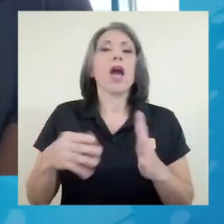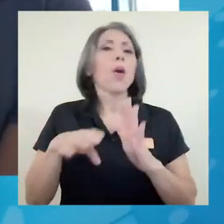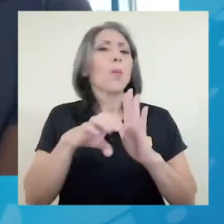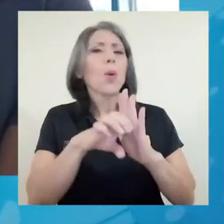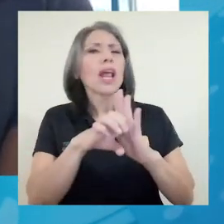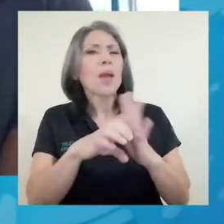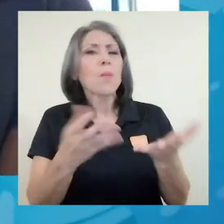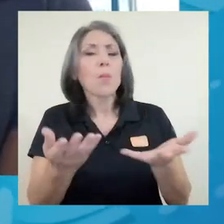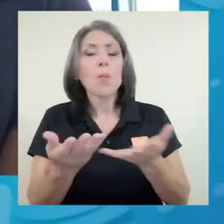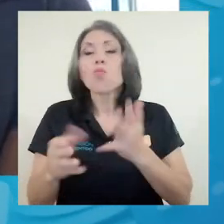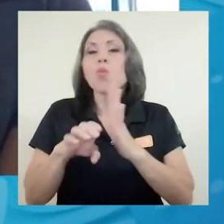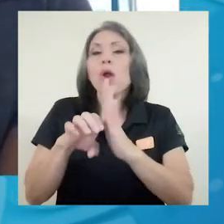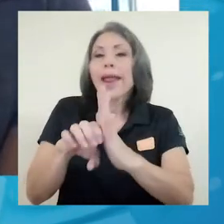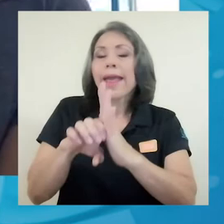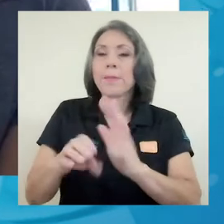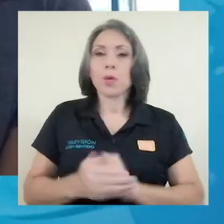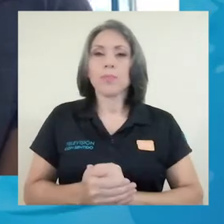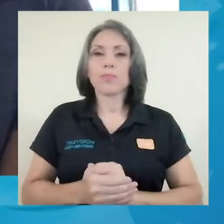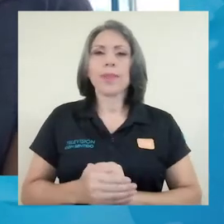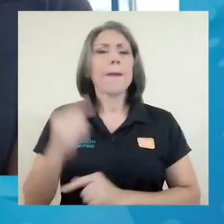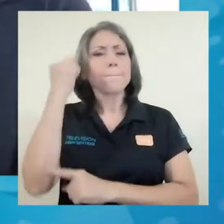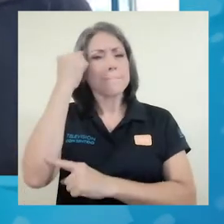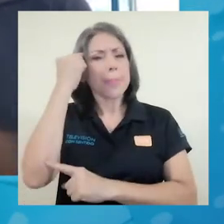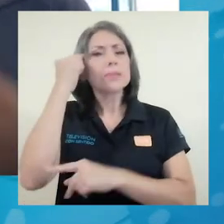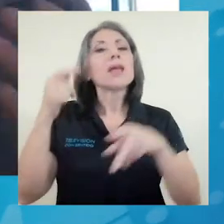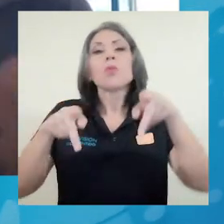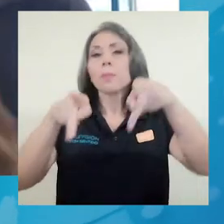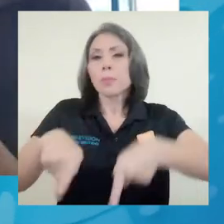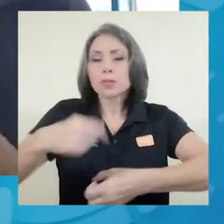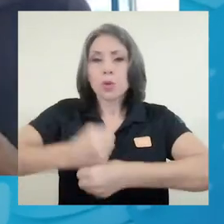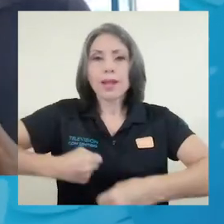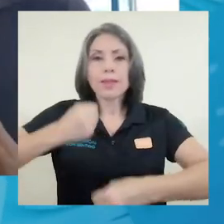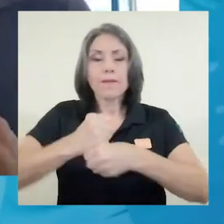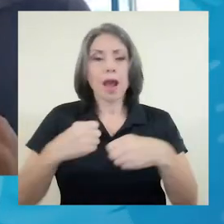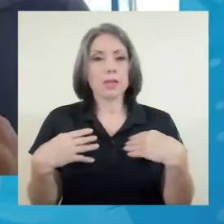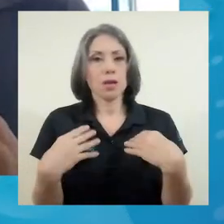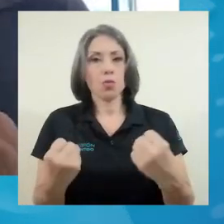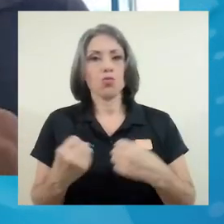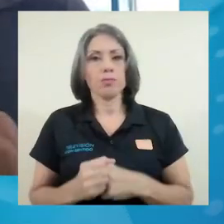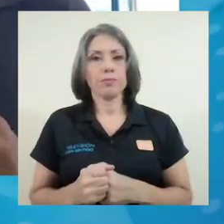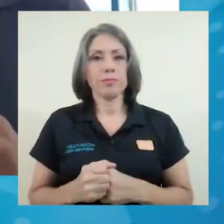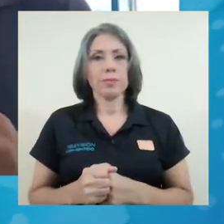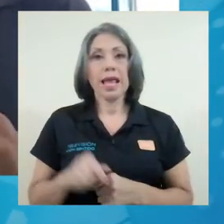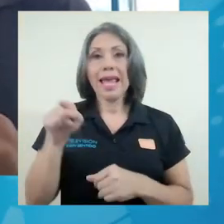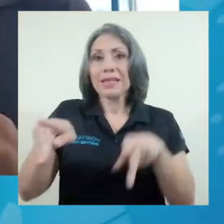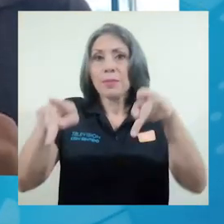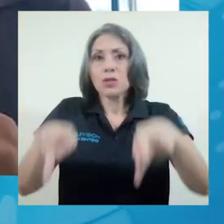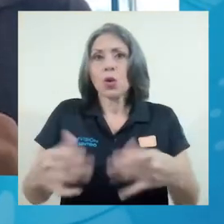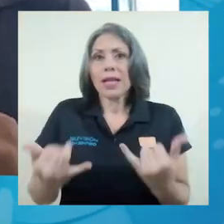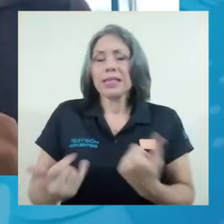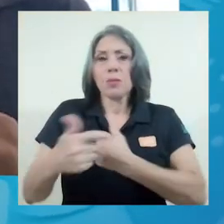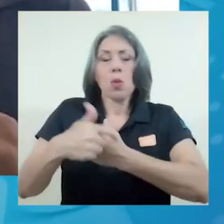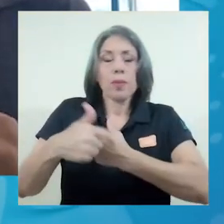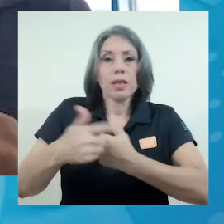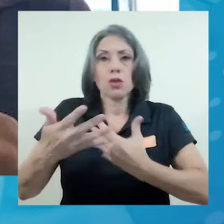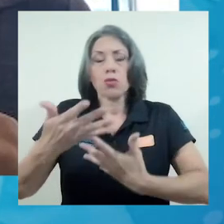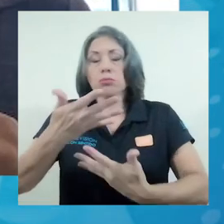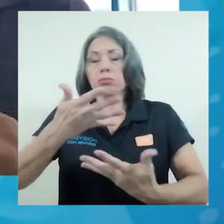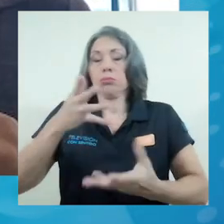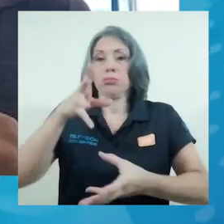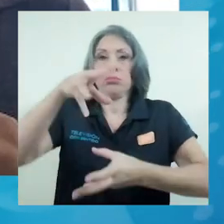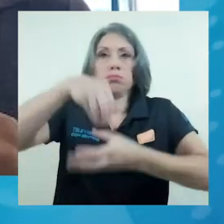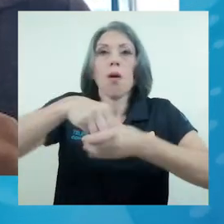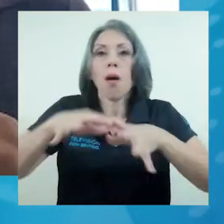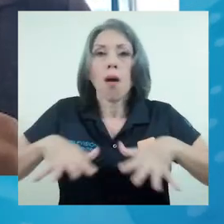alguien que trabaja en salud que esté metido en este momento en todo este tipo de acciones relacionadas con la atención